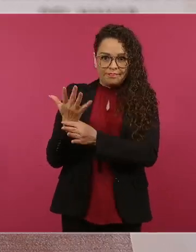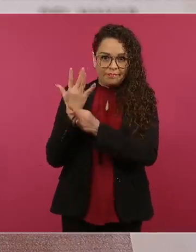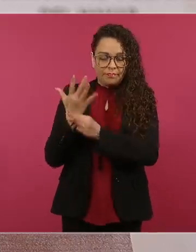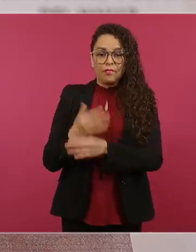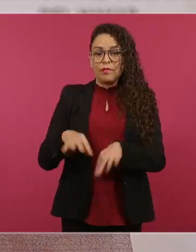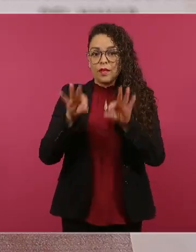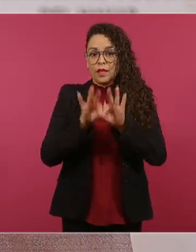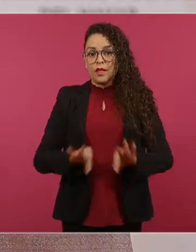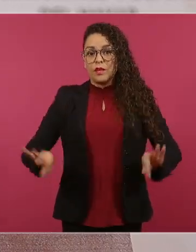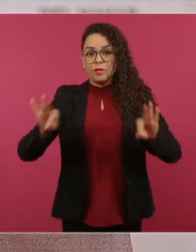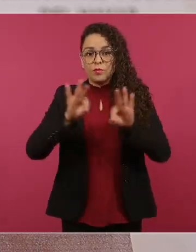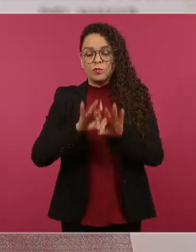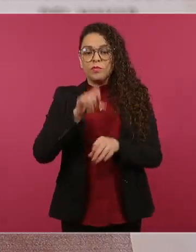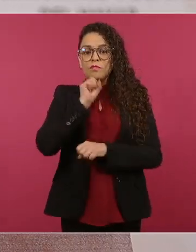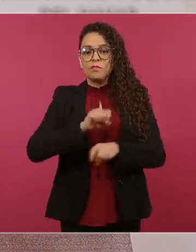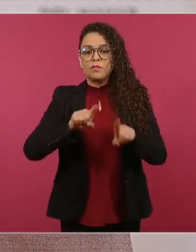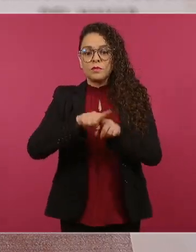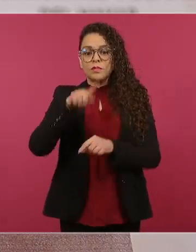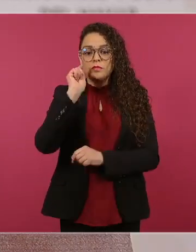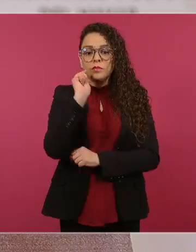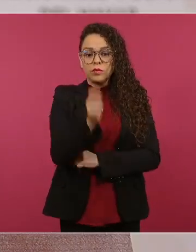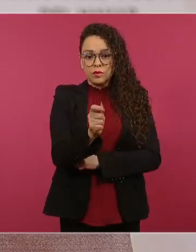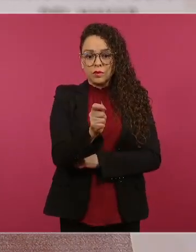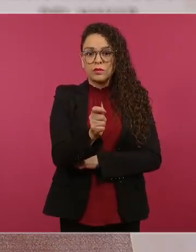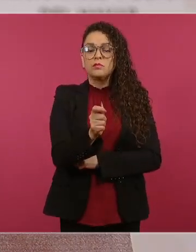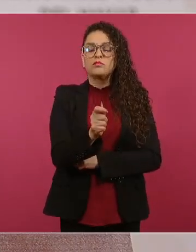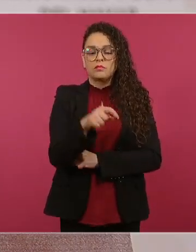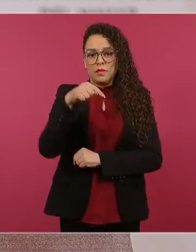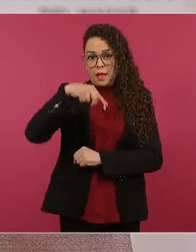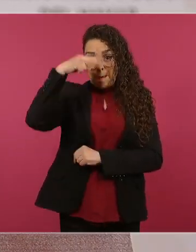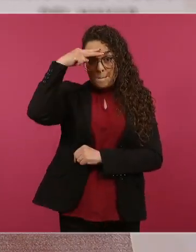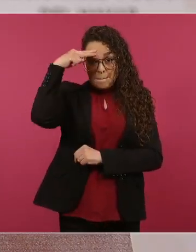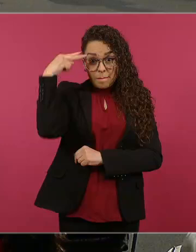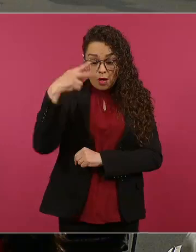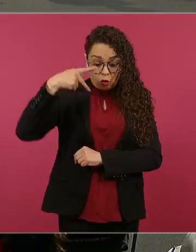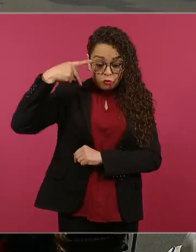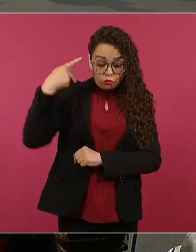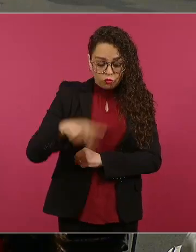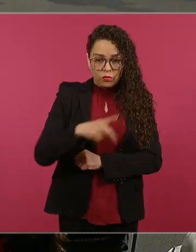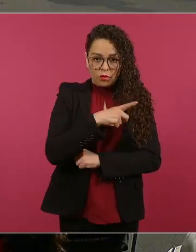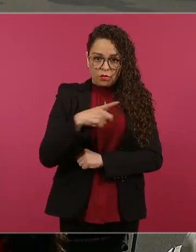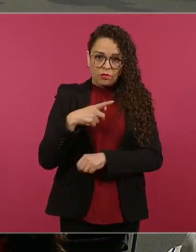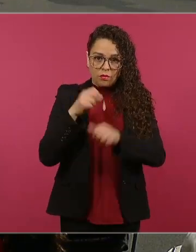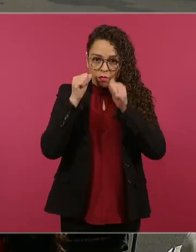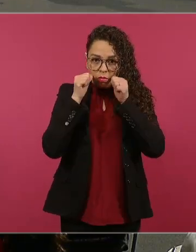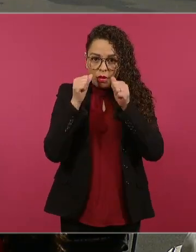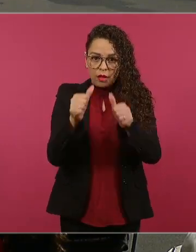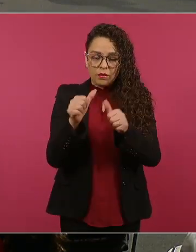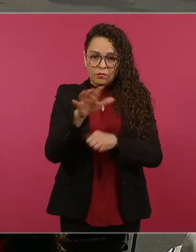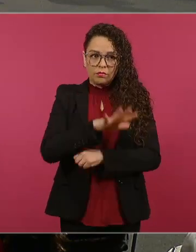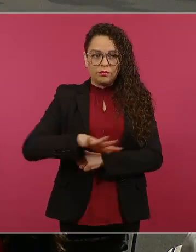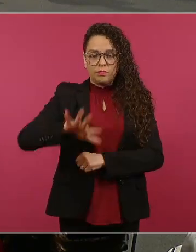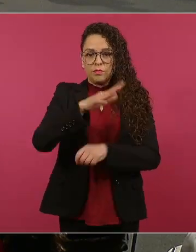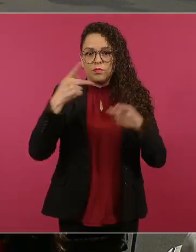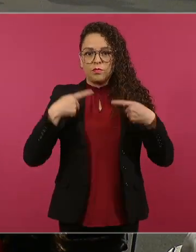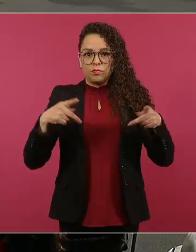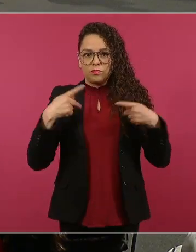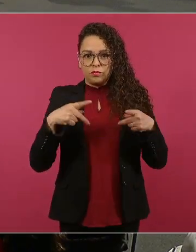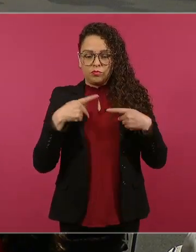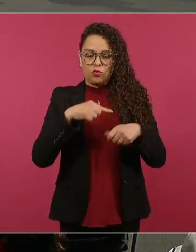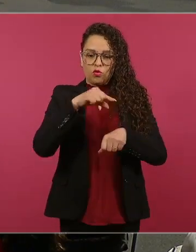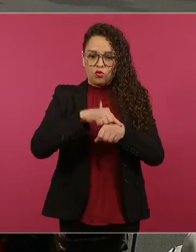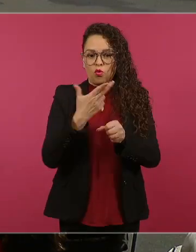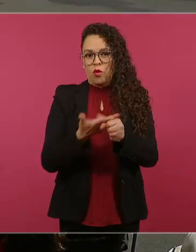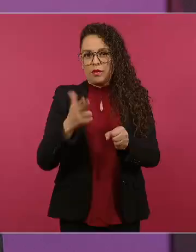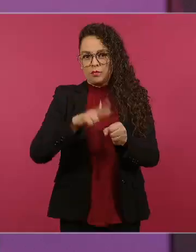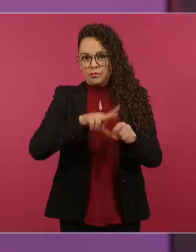la nacionalización de los servicios de salud. En este rubro también tenemos avances importantes, sobre todo en lo que tiene